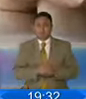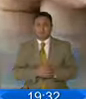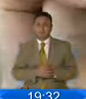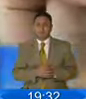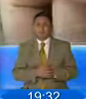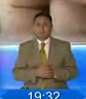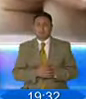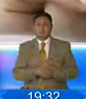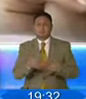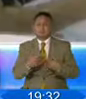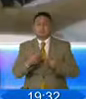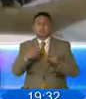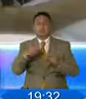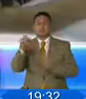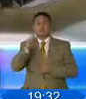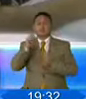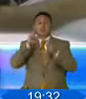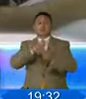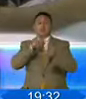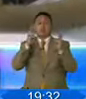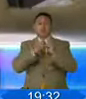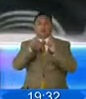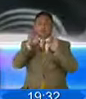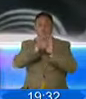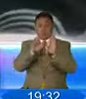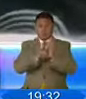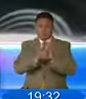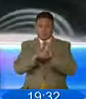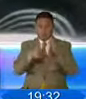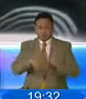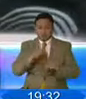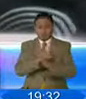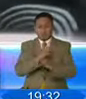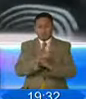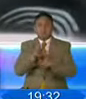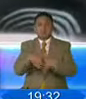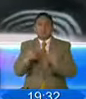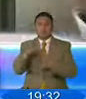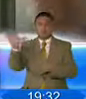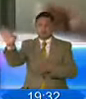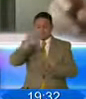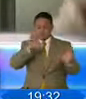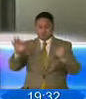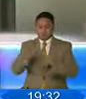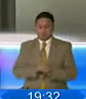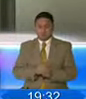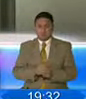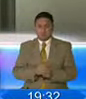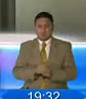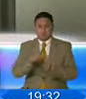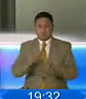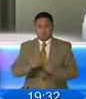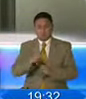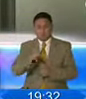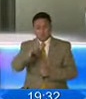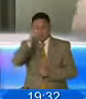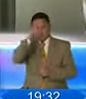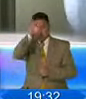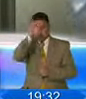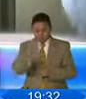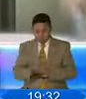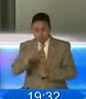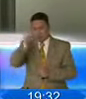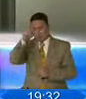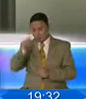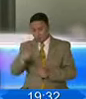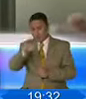urgentes reformas para eliminar el actual proceso de cálculo para la designación de escaños. En la que puedes votar por listas o entre listas y